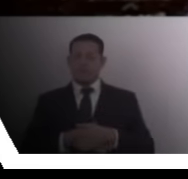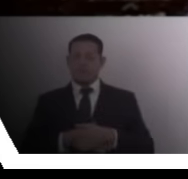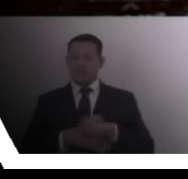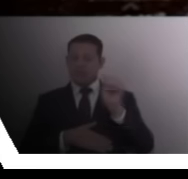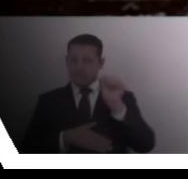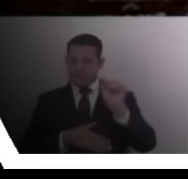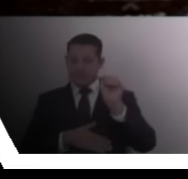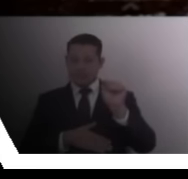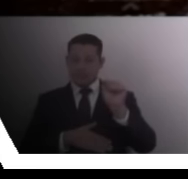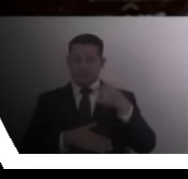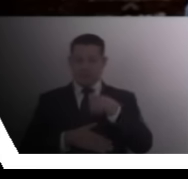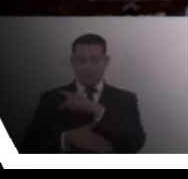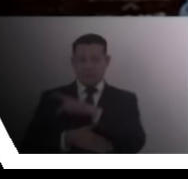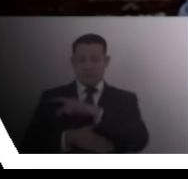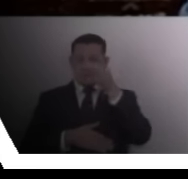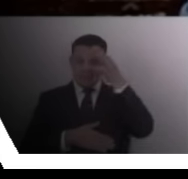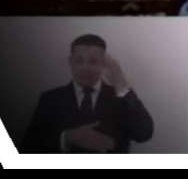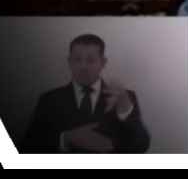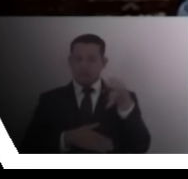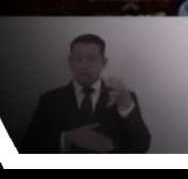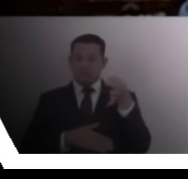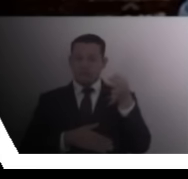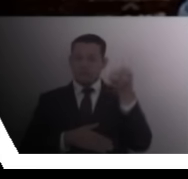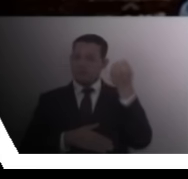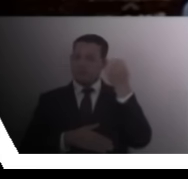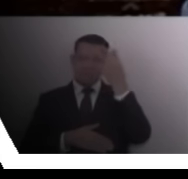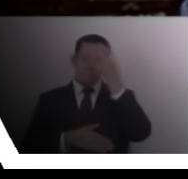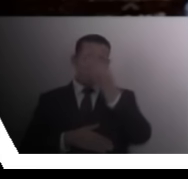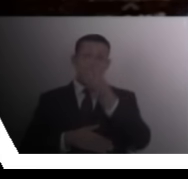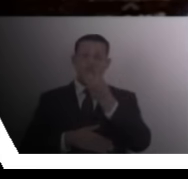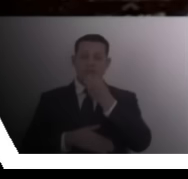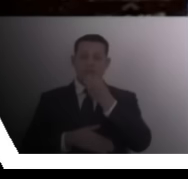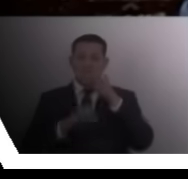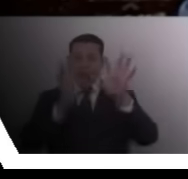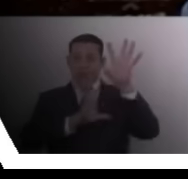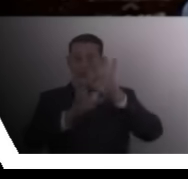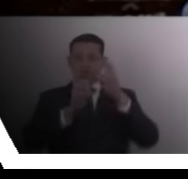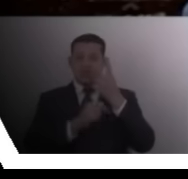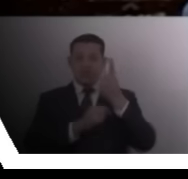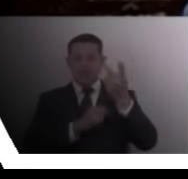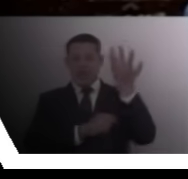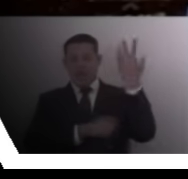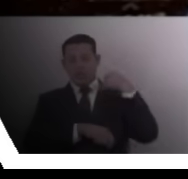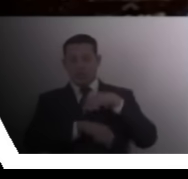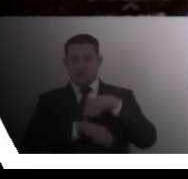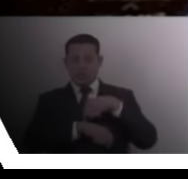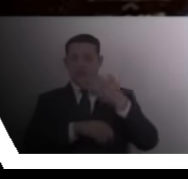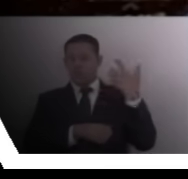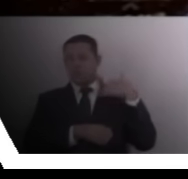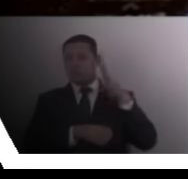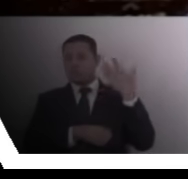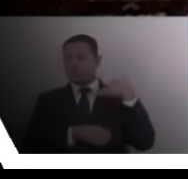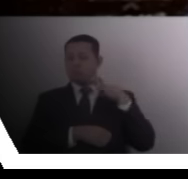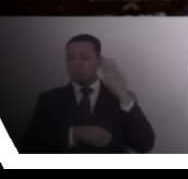Eso, al menos para mí, yo creo que es algo muy bonito y sobre todo algo que no se veía en el pasado. Porque estábamos